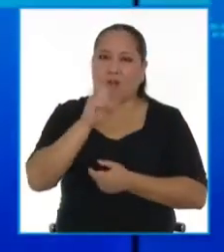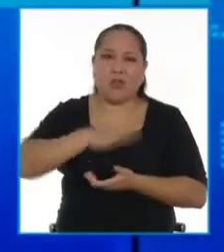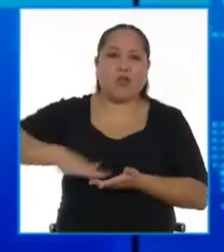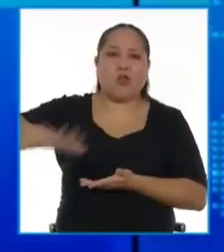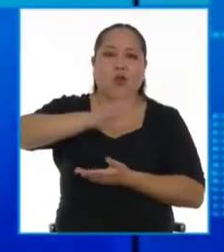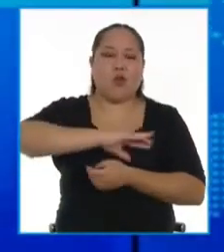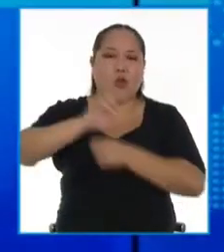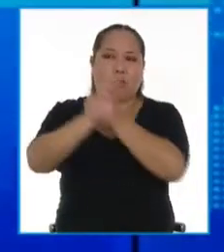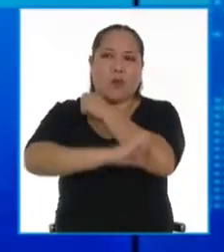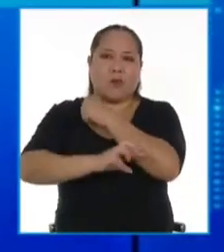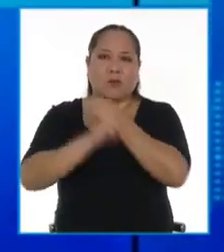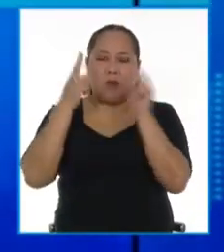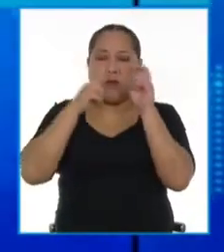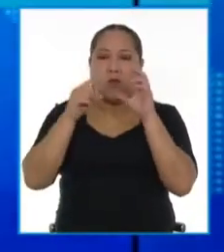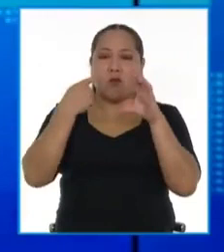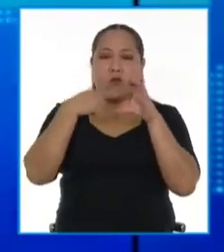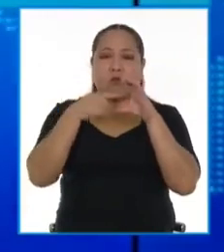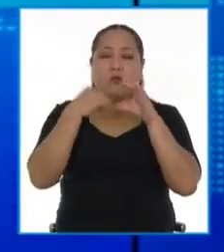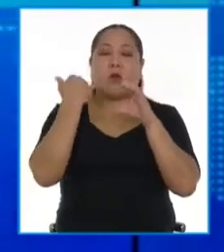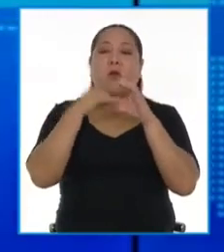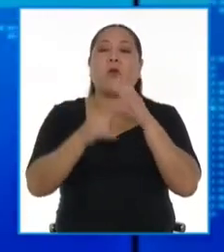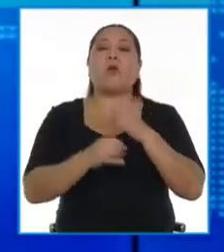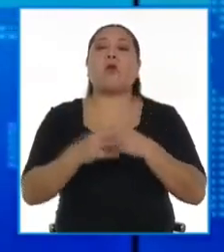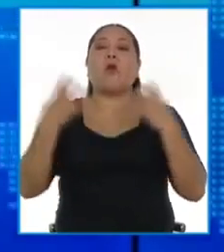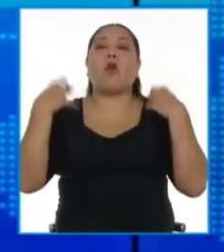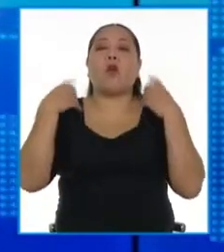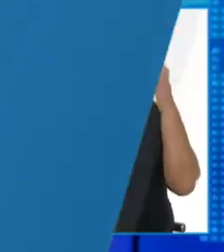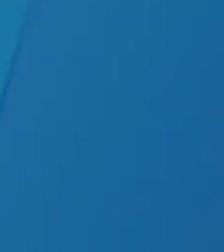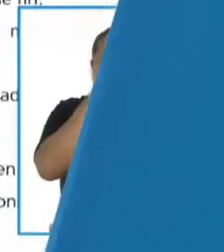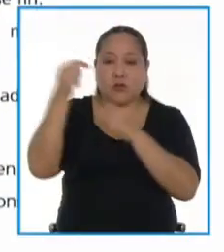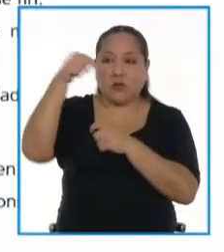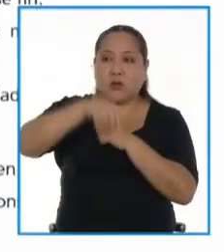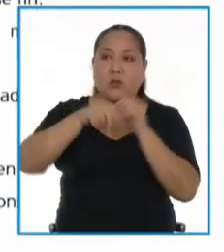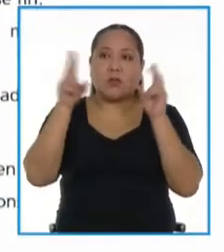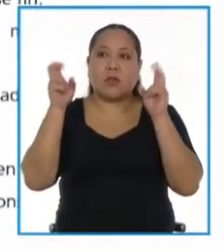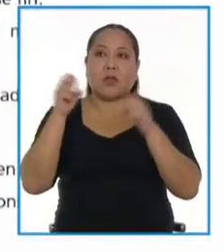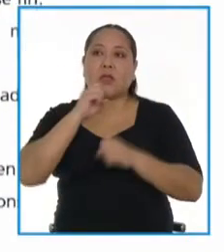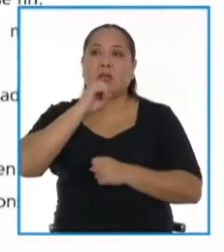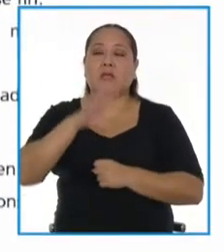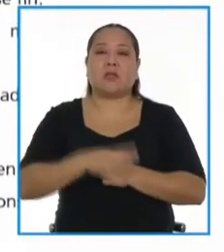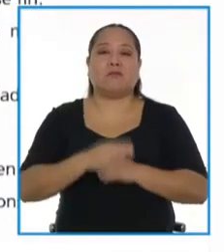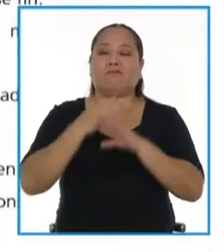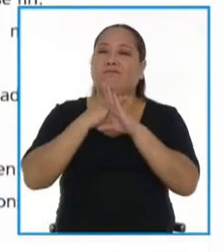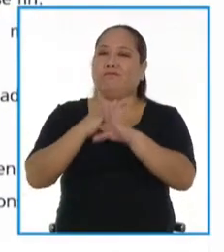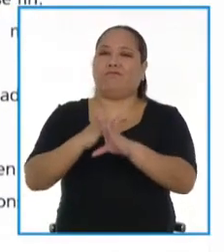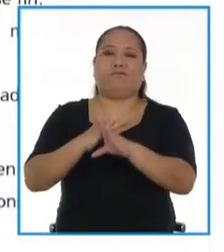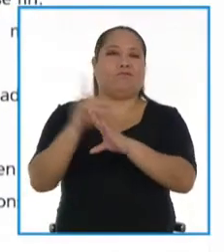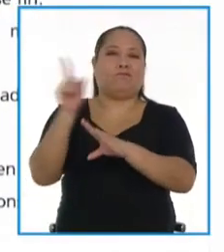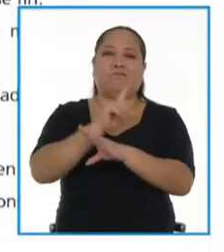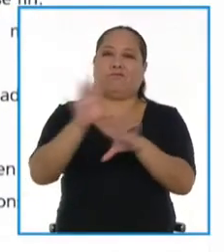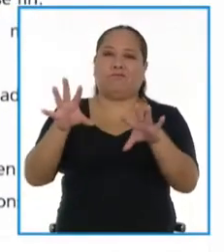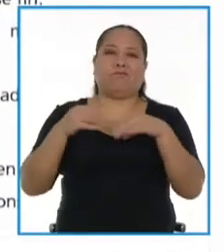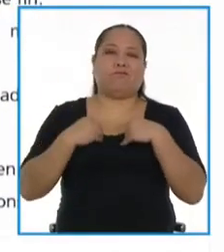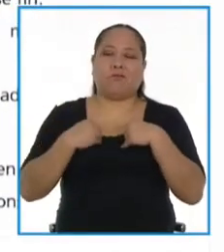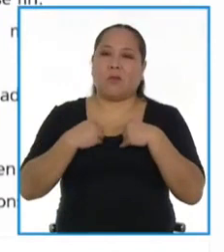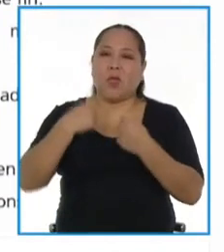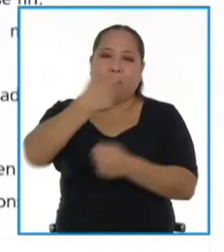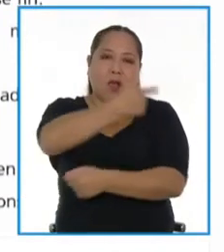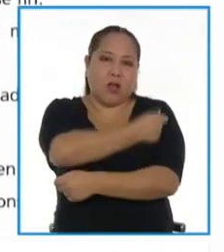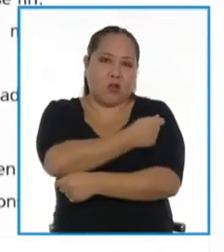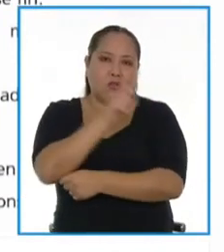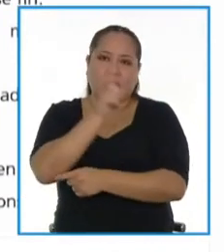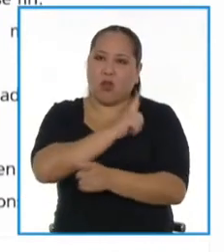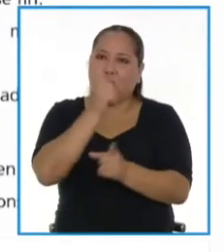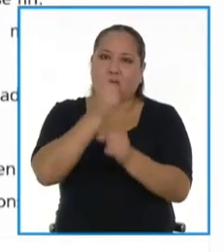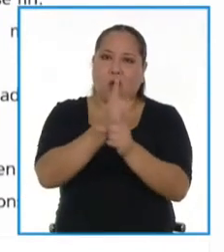Y a propósito, tenemos un comunicado de la Contraloría sobre este tema, donde rechaza toda la vacunación